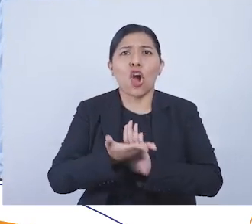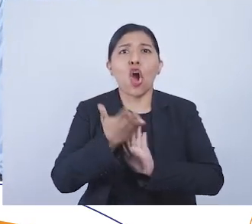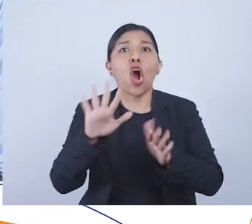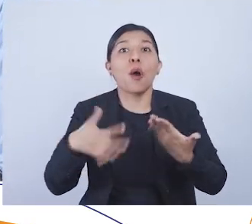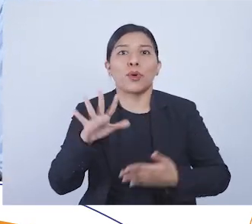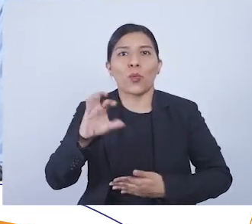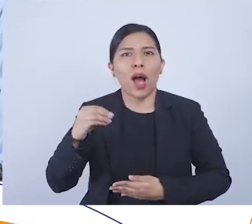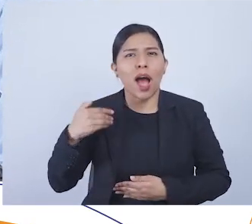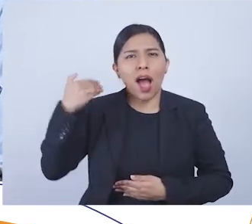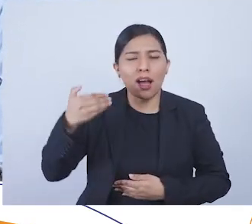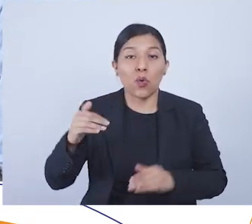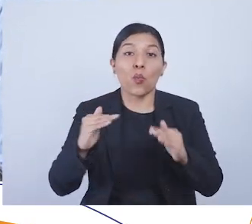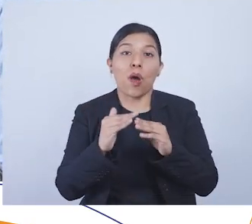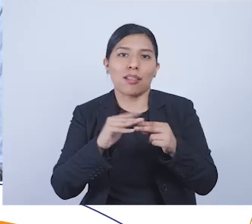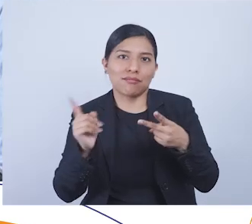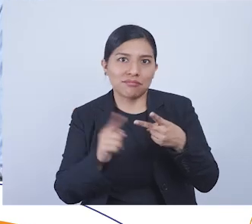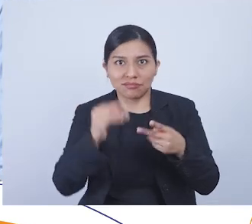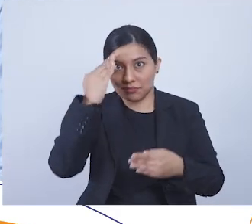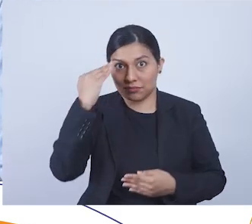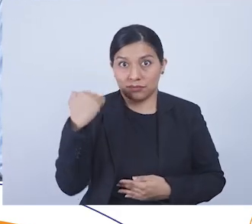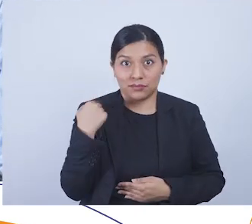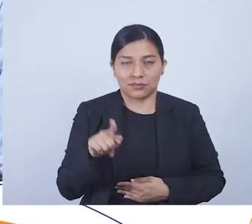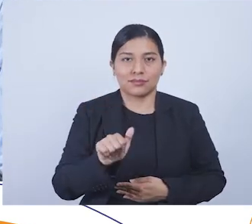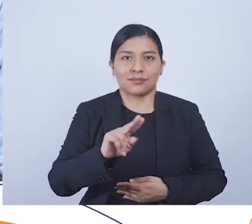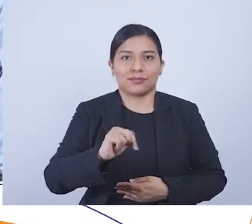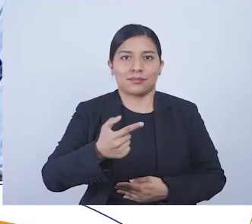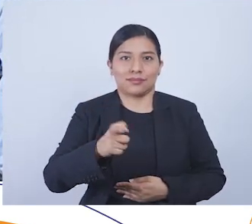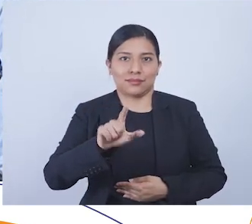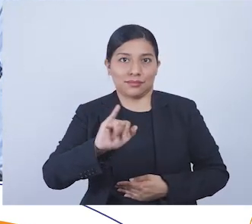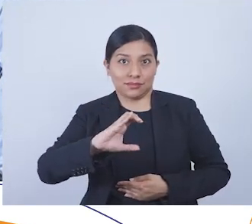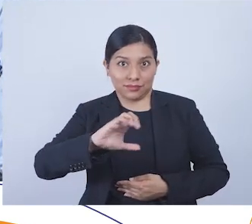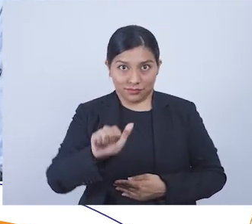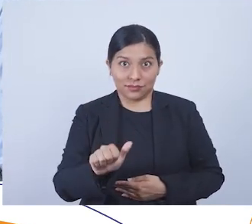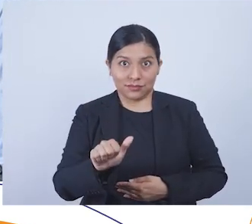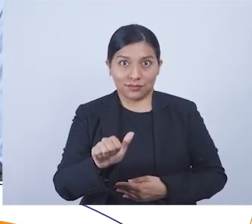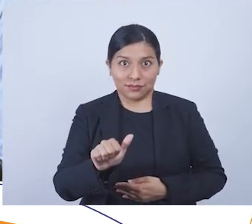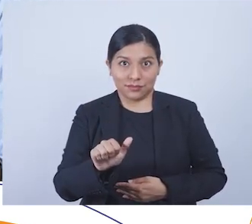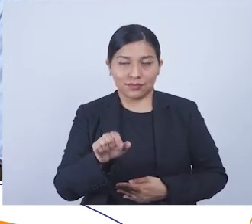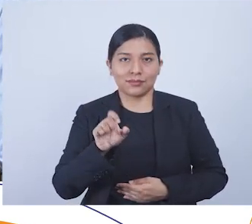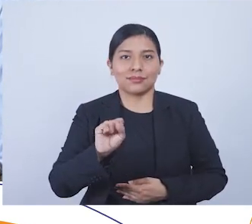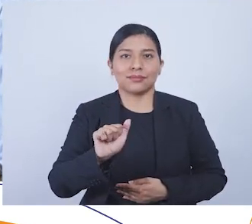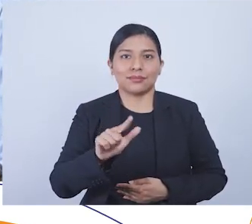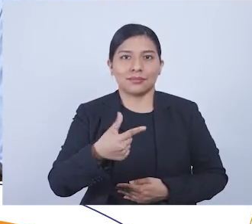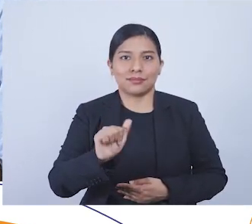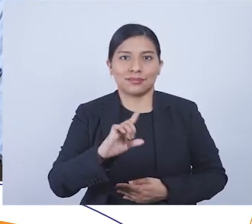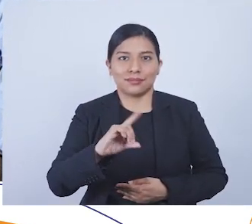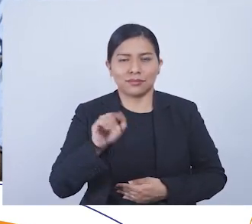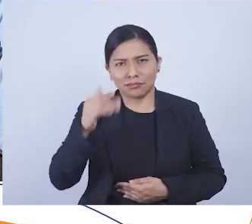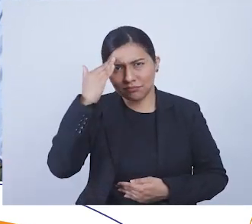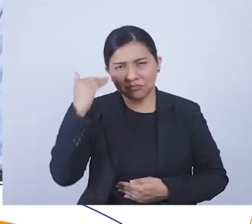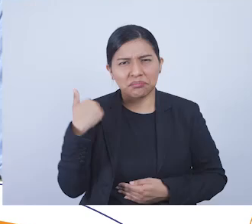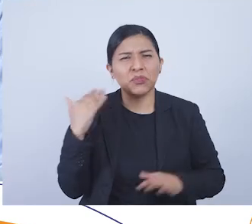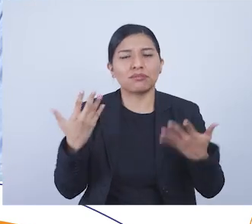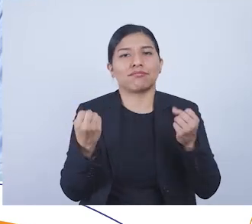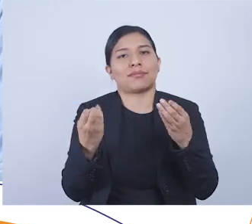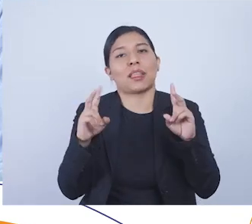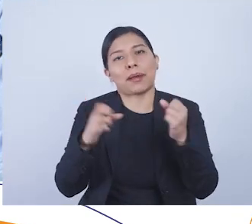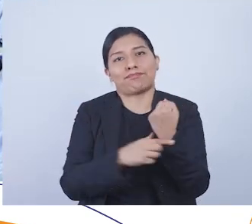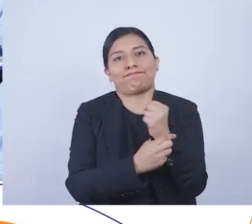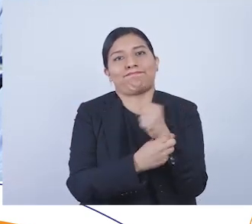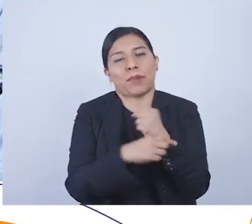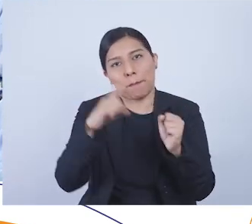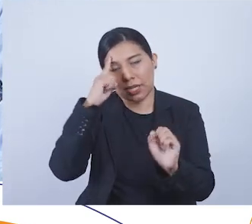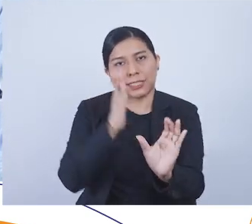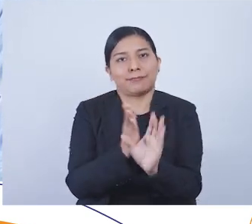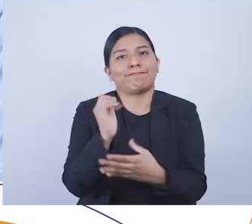50 años. Agradecer también a la licenciada Angélica Salgado, sobre la psicomotricidad